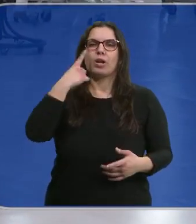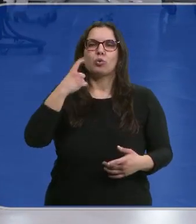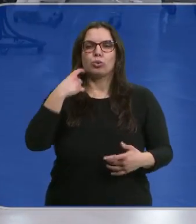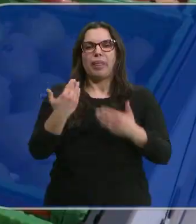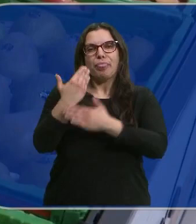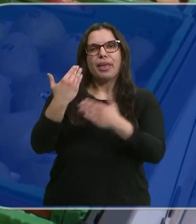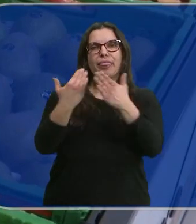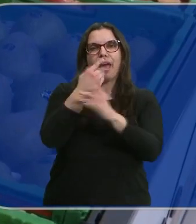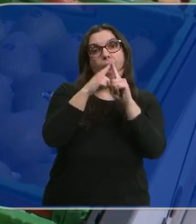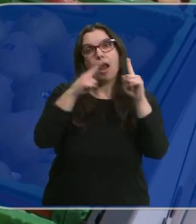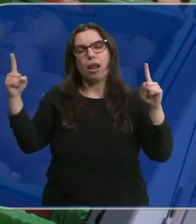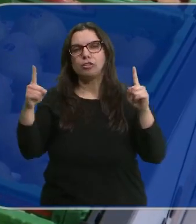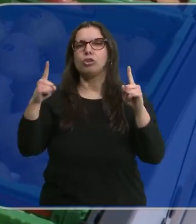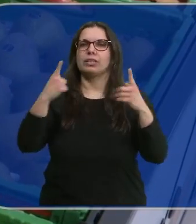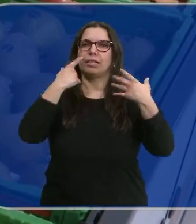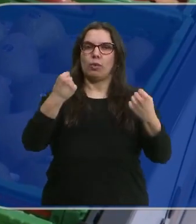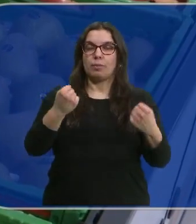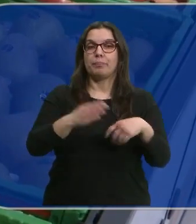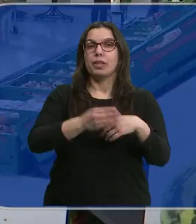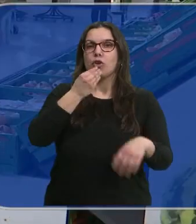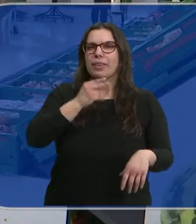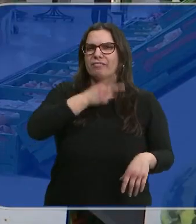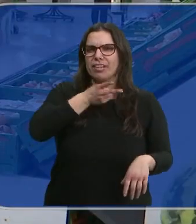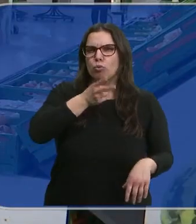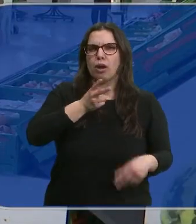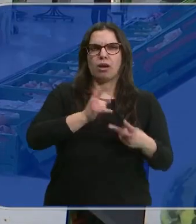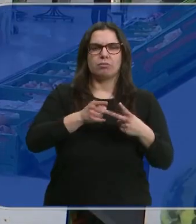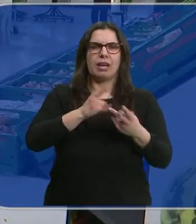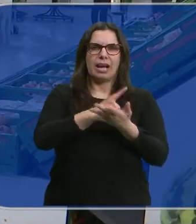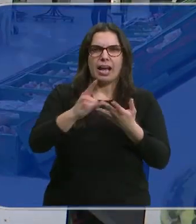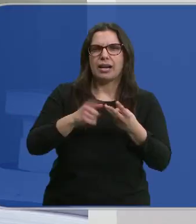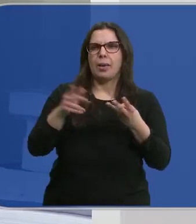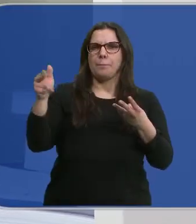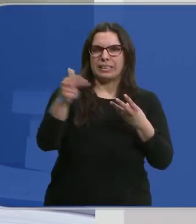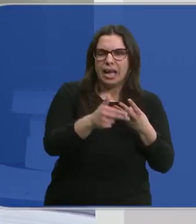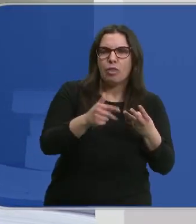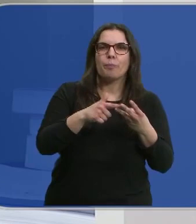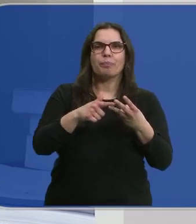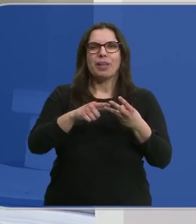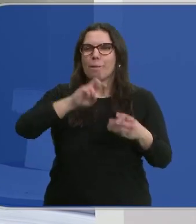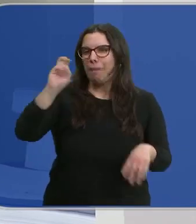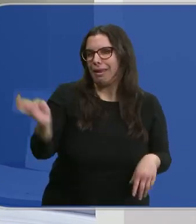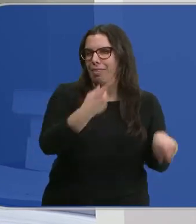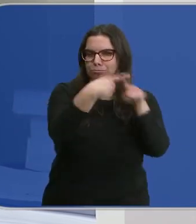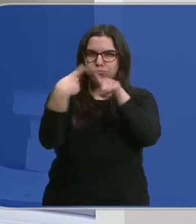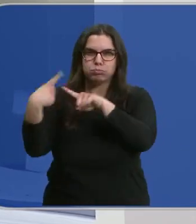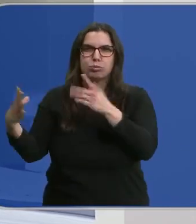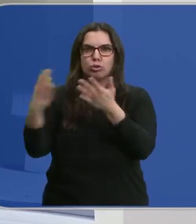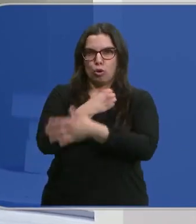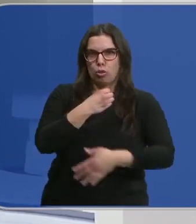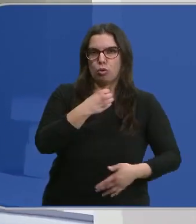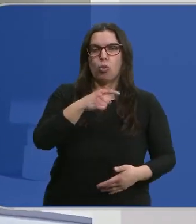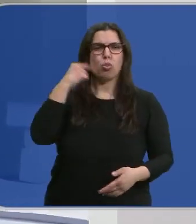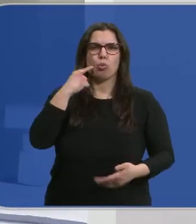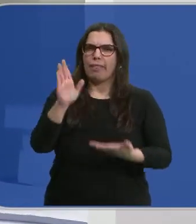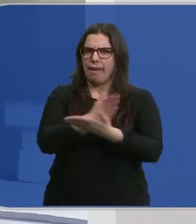rutinas saludables todo el año. Con la comida, muchas verduras, carne, pescado, que sea una alimentación muy variada, nada